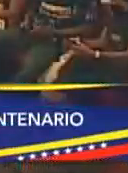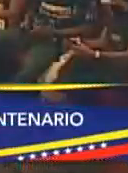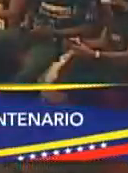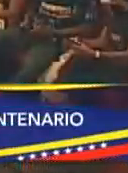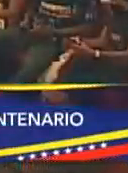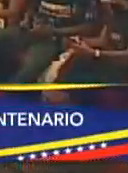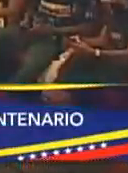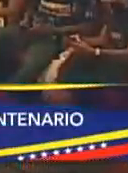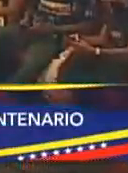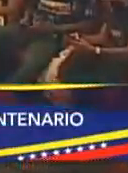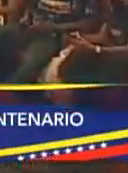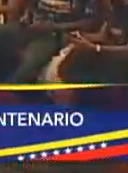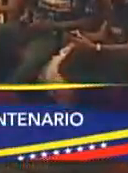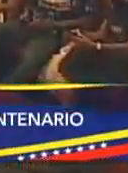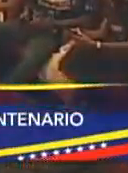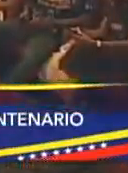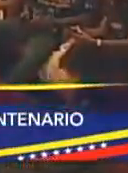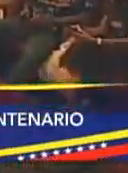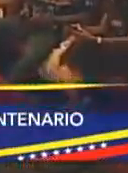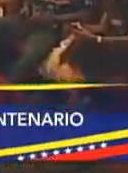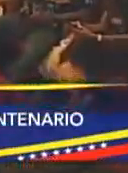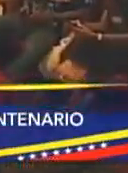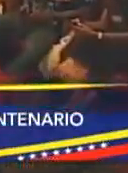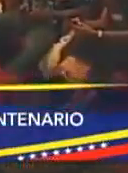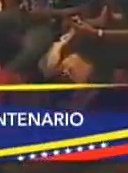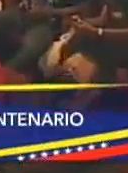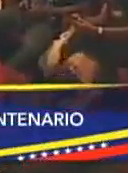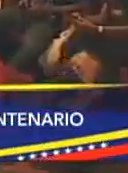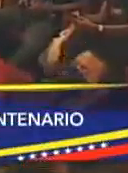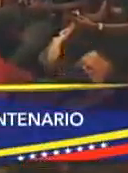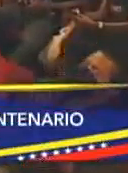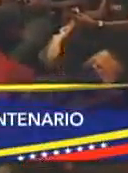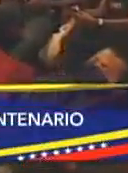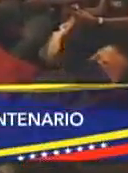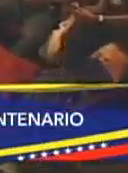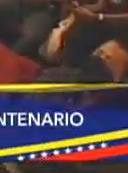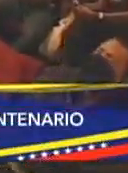quienes abrieron las puertas del futuro. Gracias, presidente.